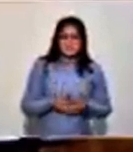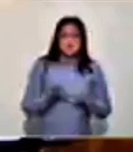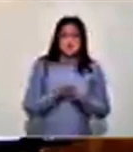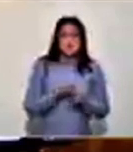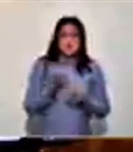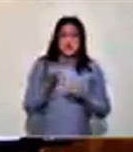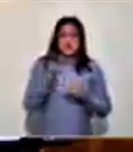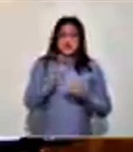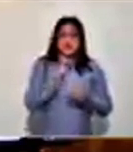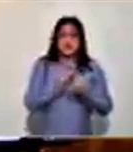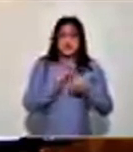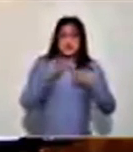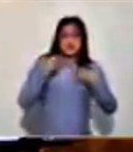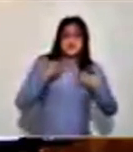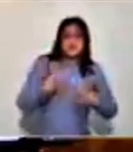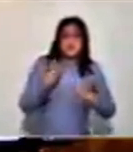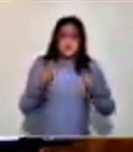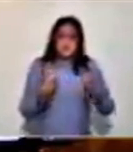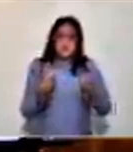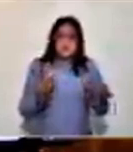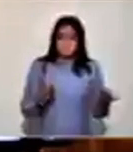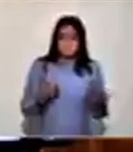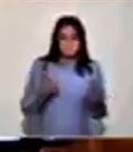tables, ¿eso cómo va a ser posible?